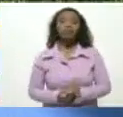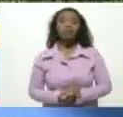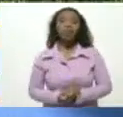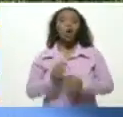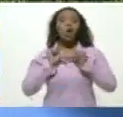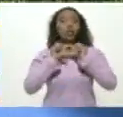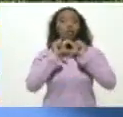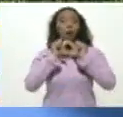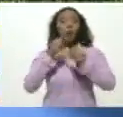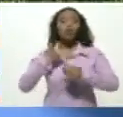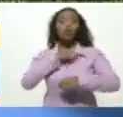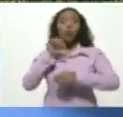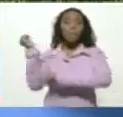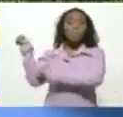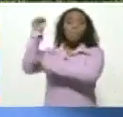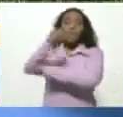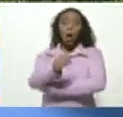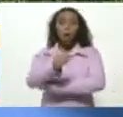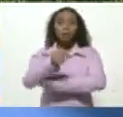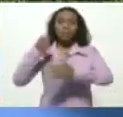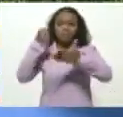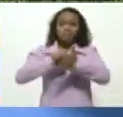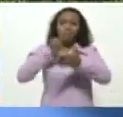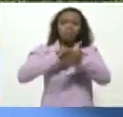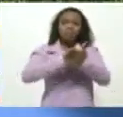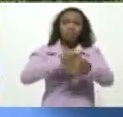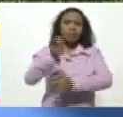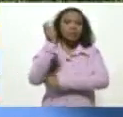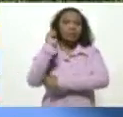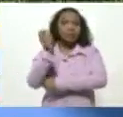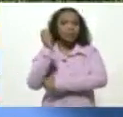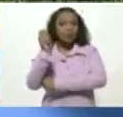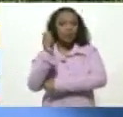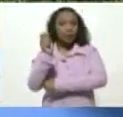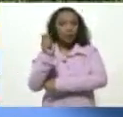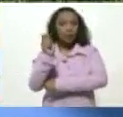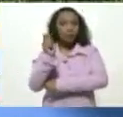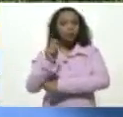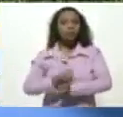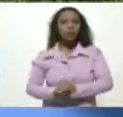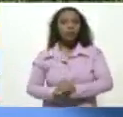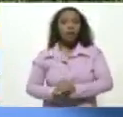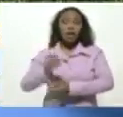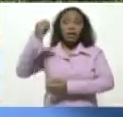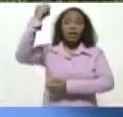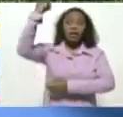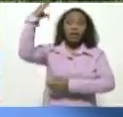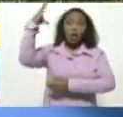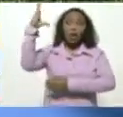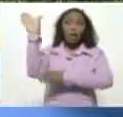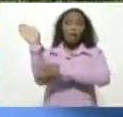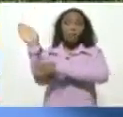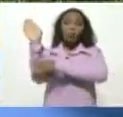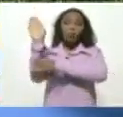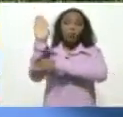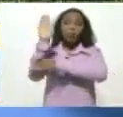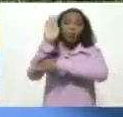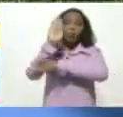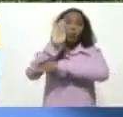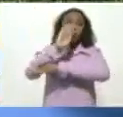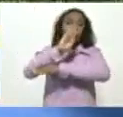Seguimos venciendo, seguimos empeñados en esta tarea. El sol se va despidiendo ahorita y va pegando un